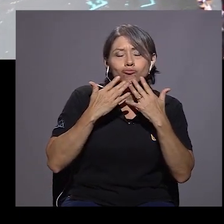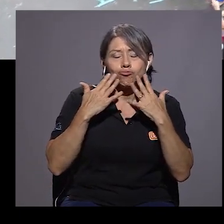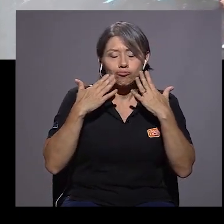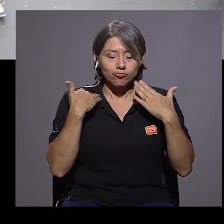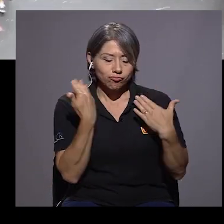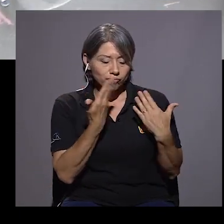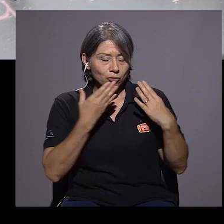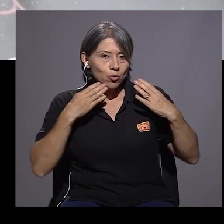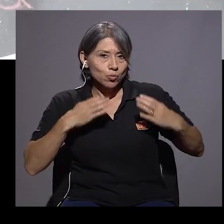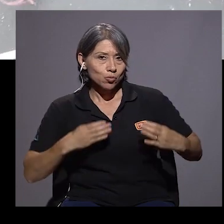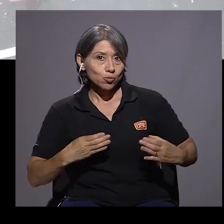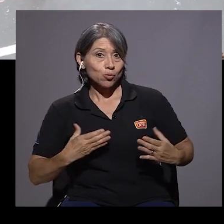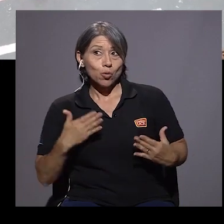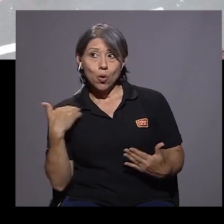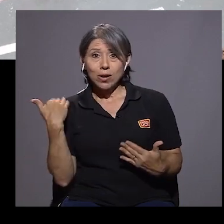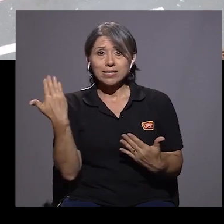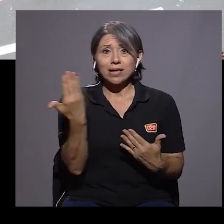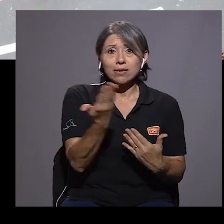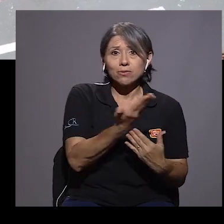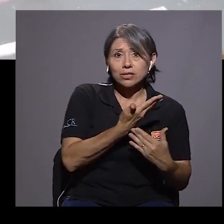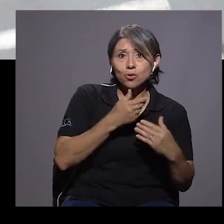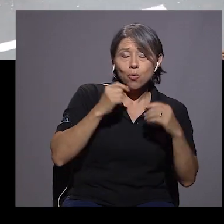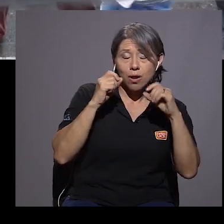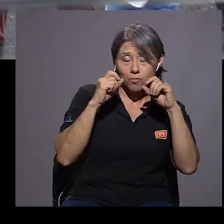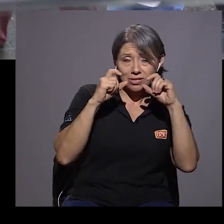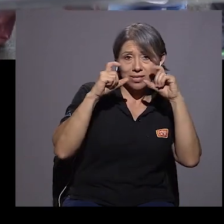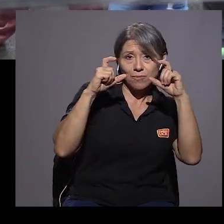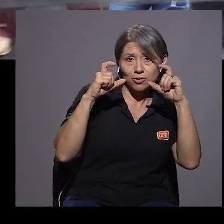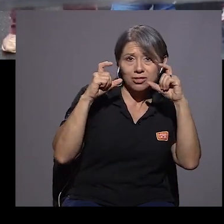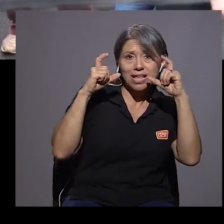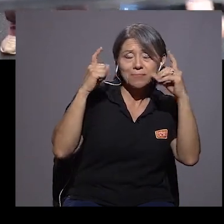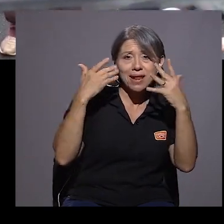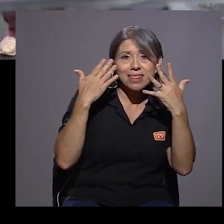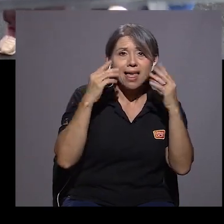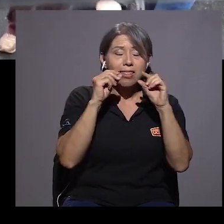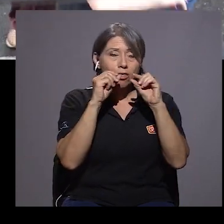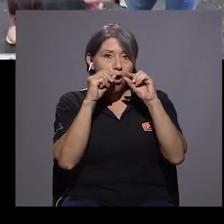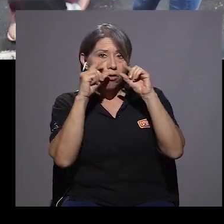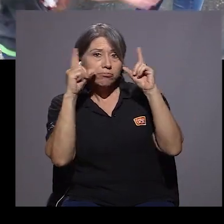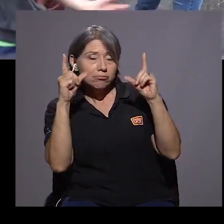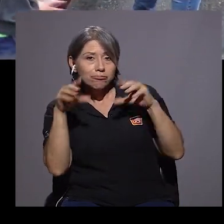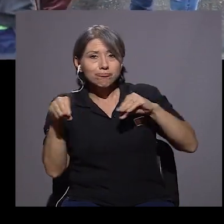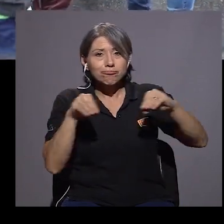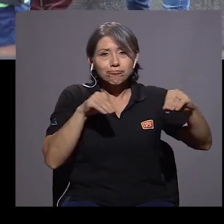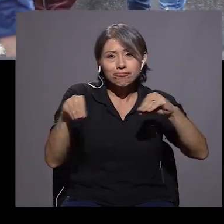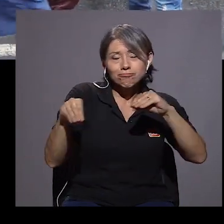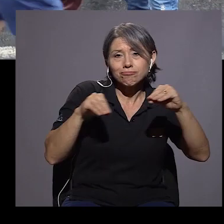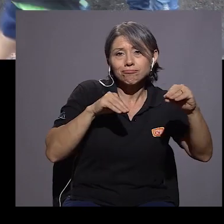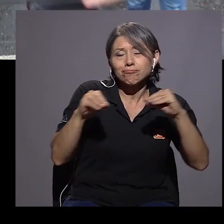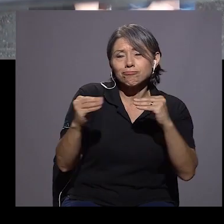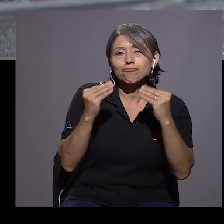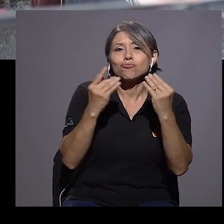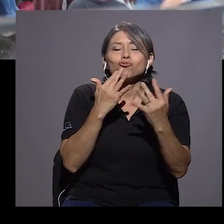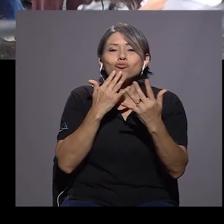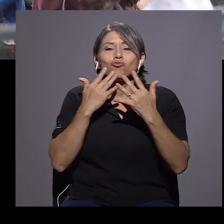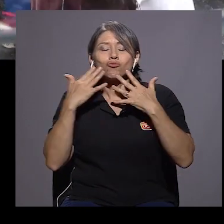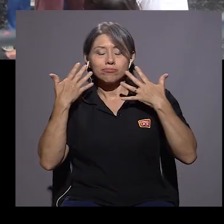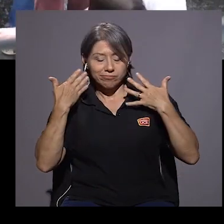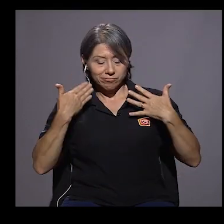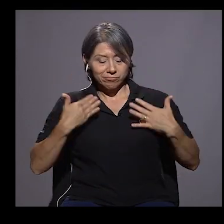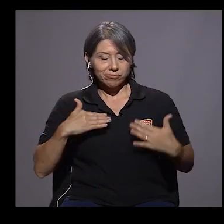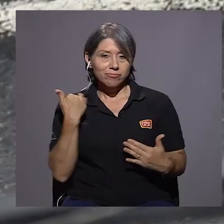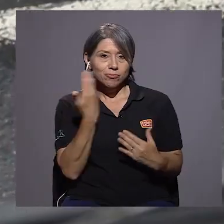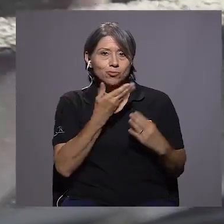cuerpo estamos despertando. Muchos colores en nuestro cuerpo estamos despertando. Y